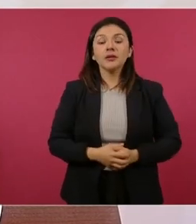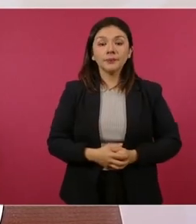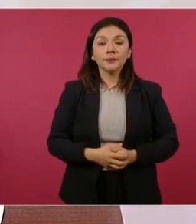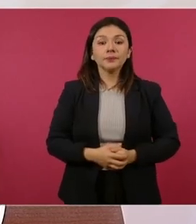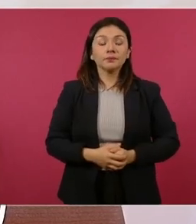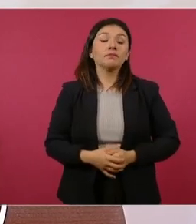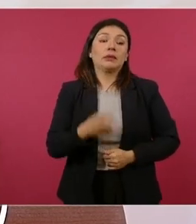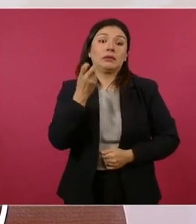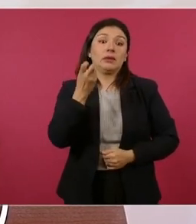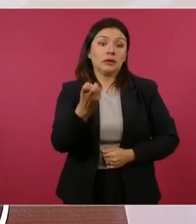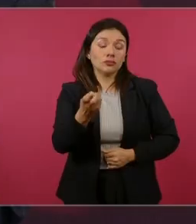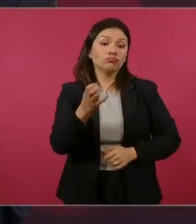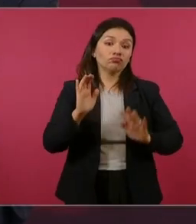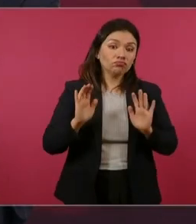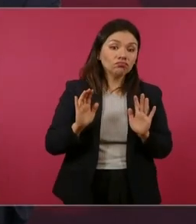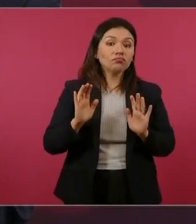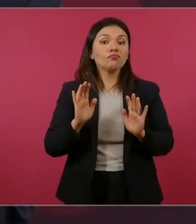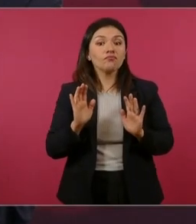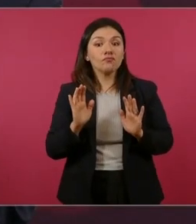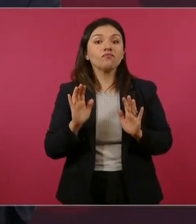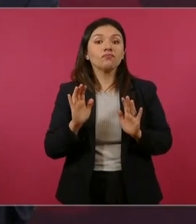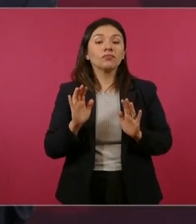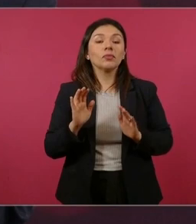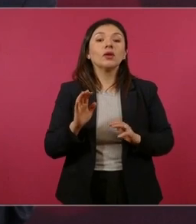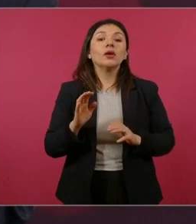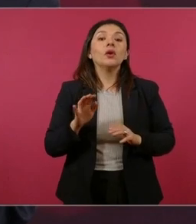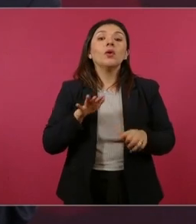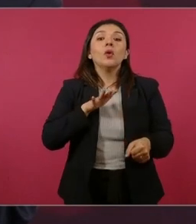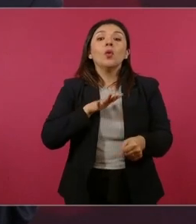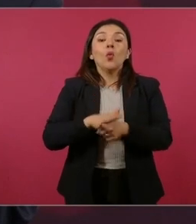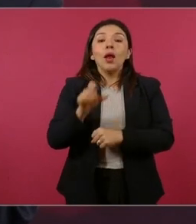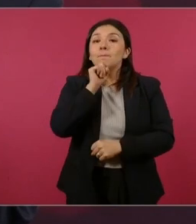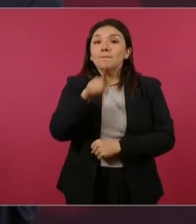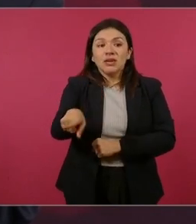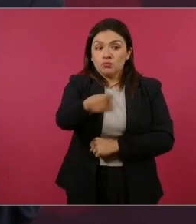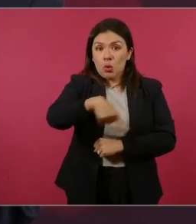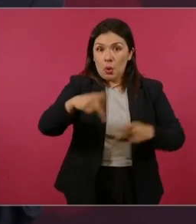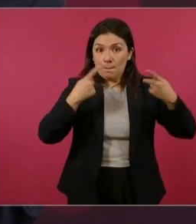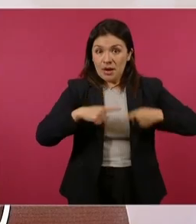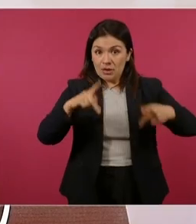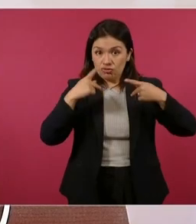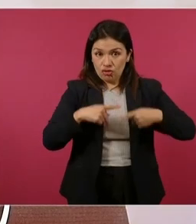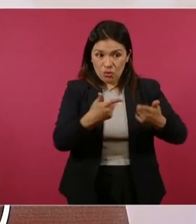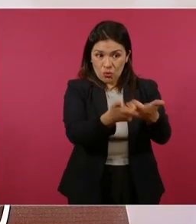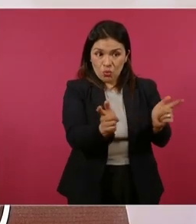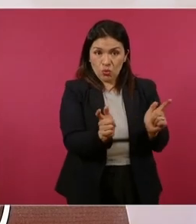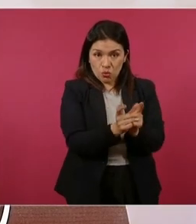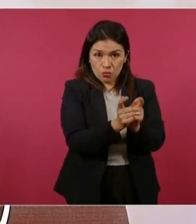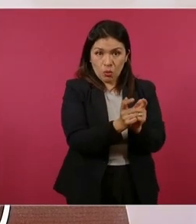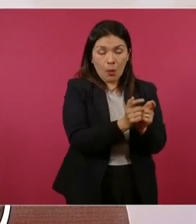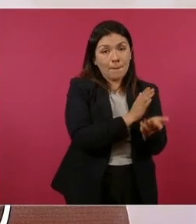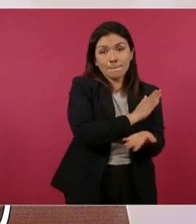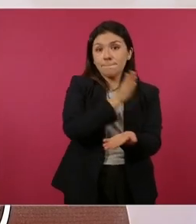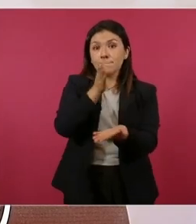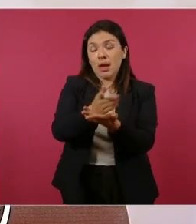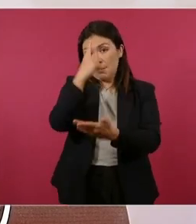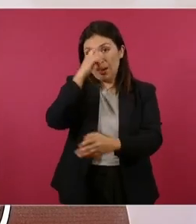Sería bueno que una comisión de ellos se entreviste